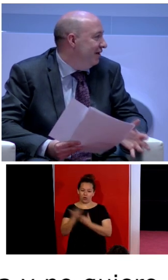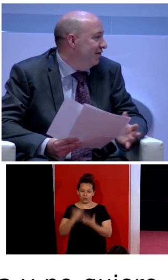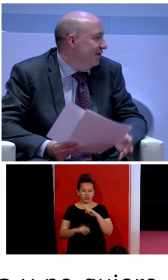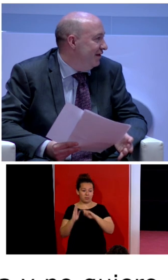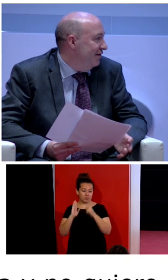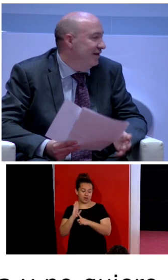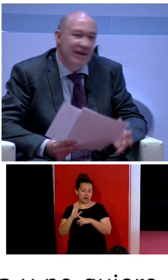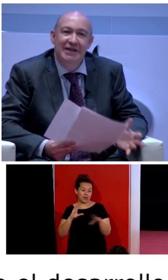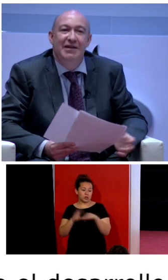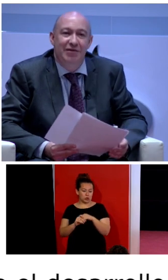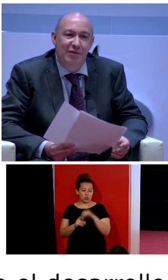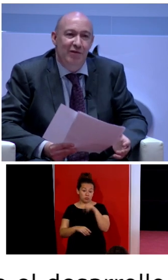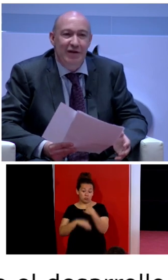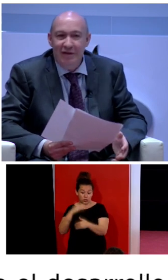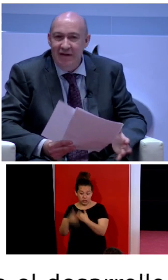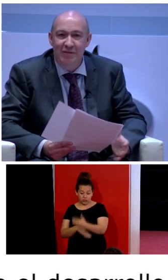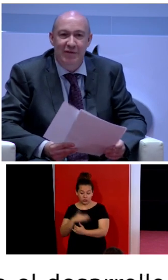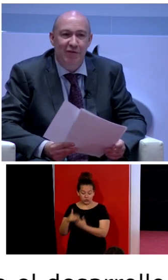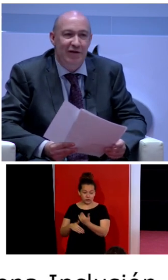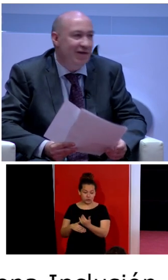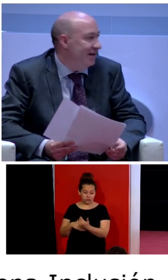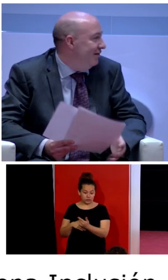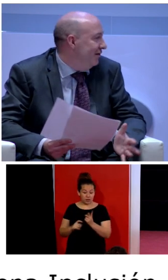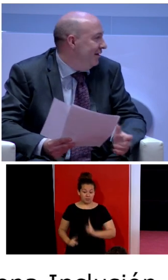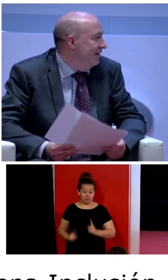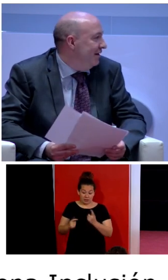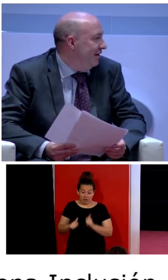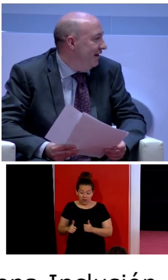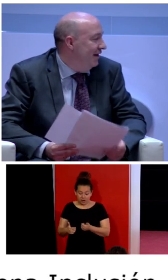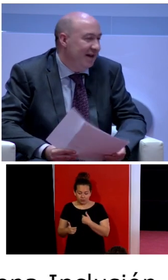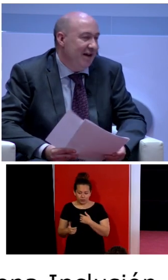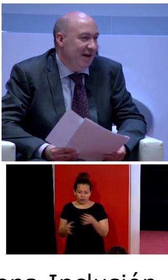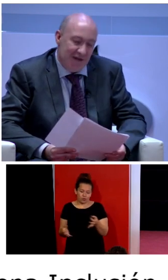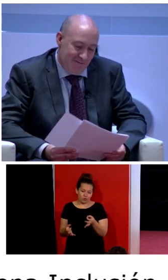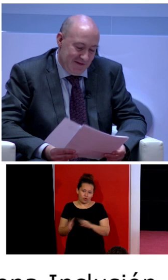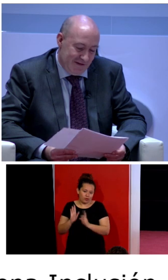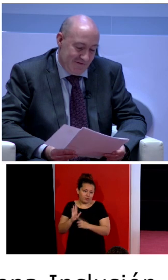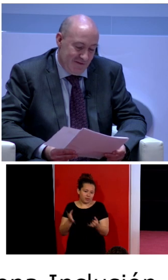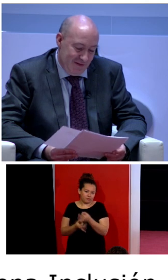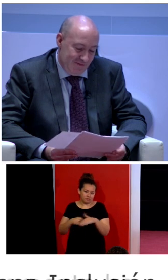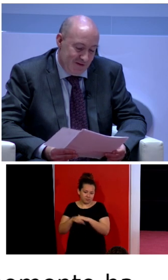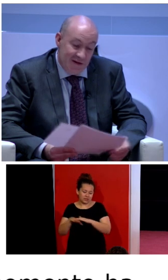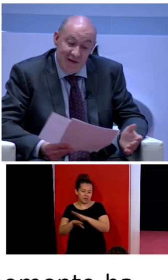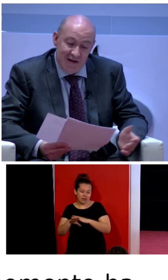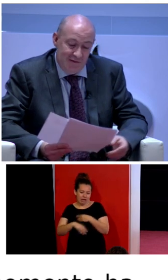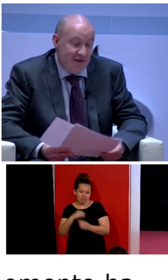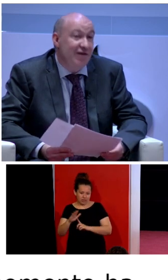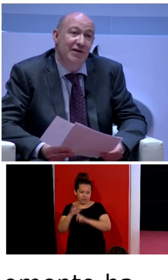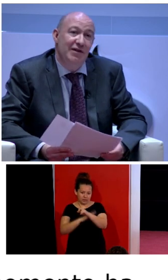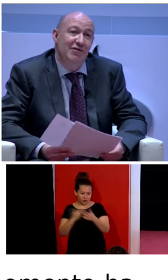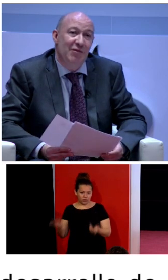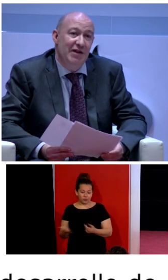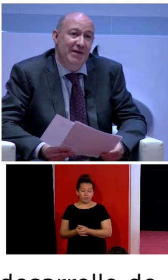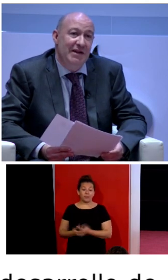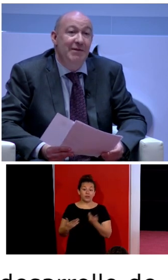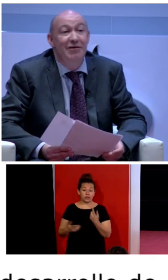inclusión en estos procesos desde su mismo momento, desde el primer momento ha sido absolutamente esencial para el buen desarrollo de los mismos. Entonces,